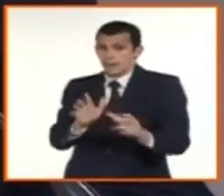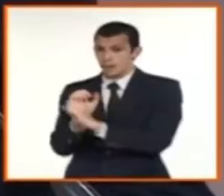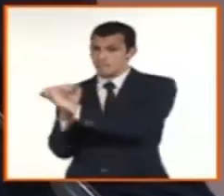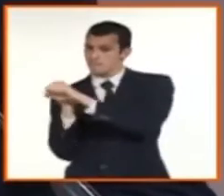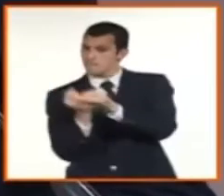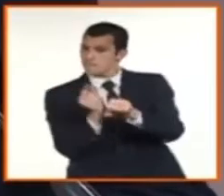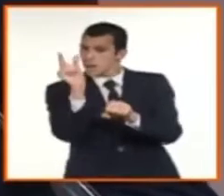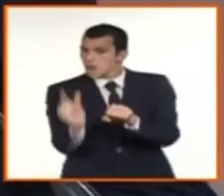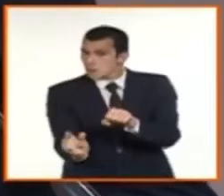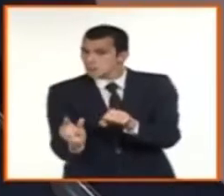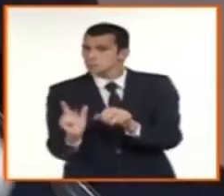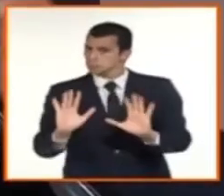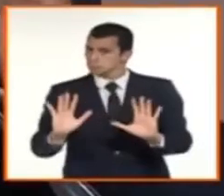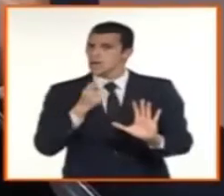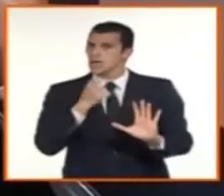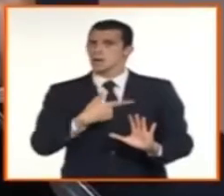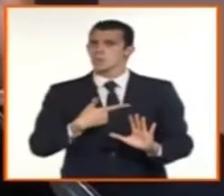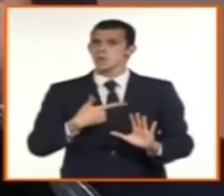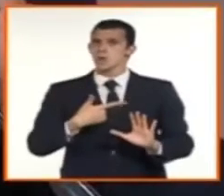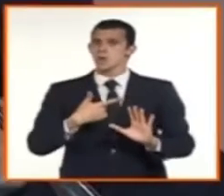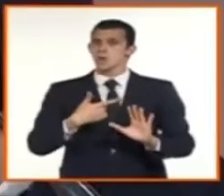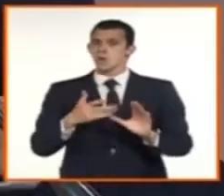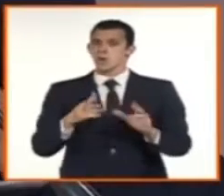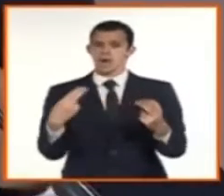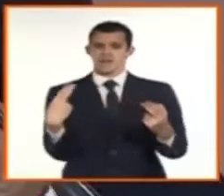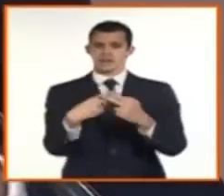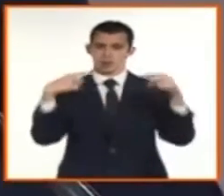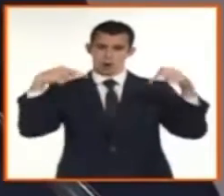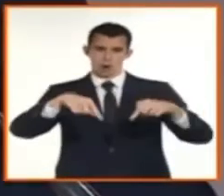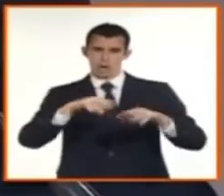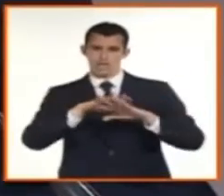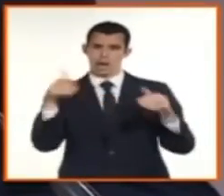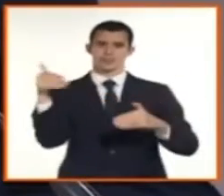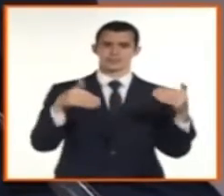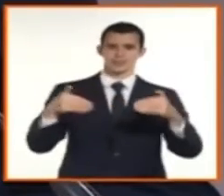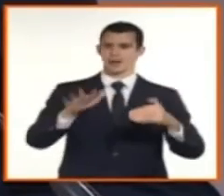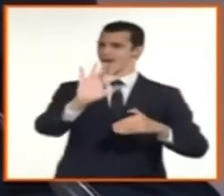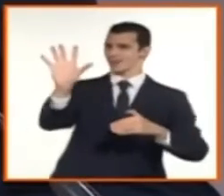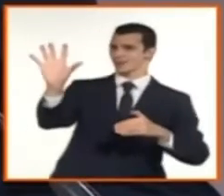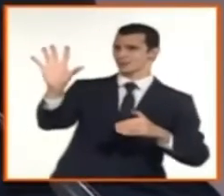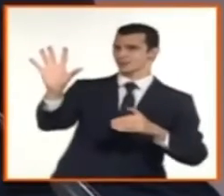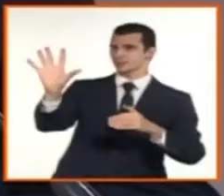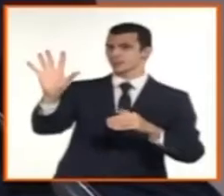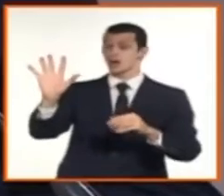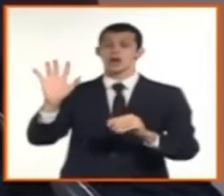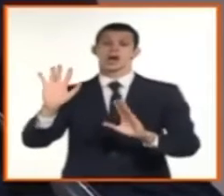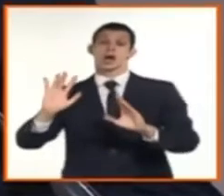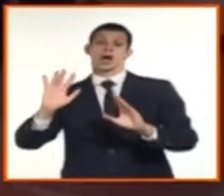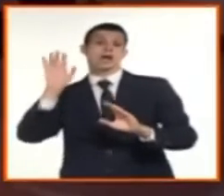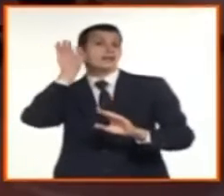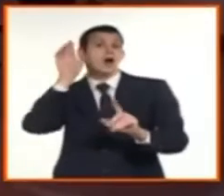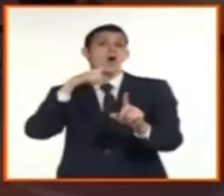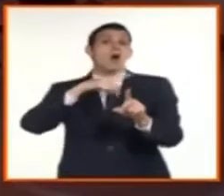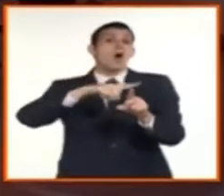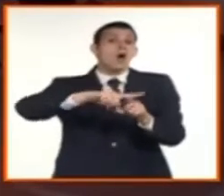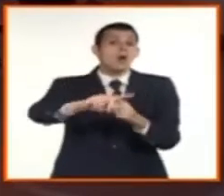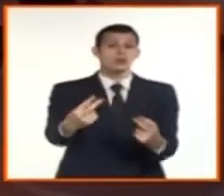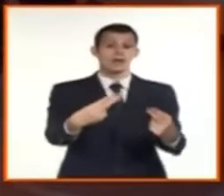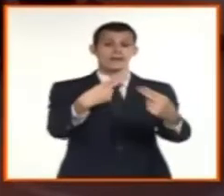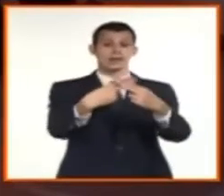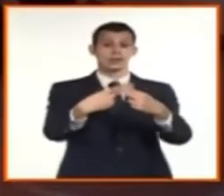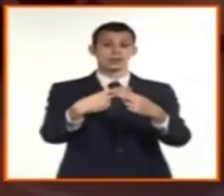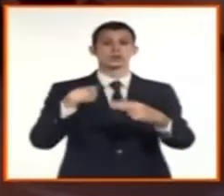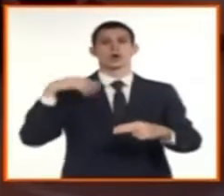convocados para participar en un determinado evento como pudiera ser por ejemplo el clásico mundial en ese mismo sentido o